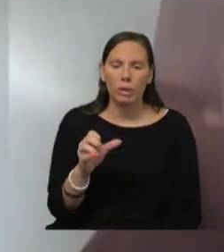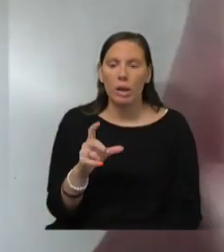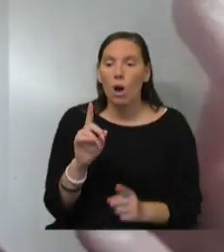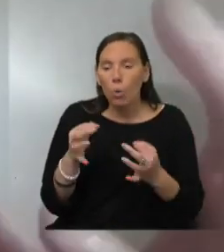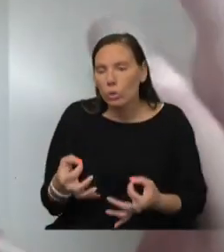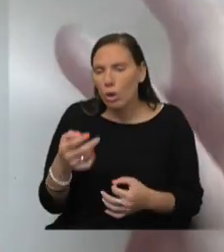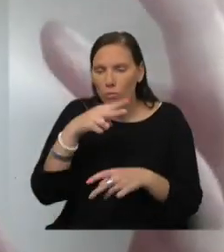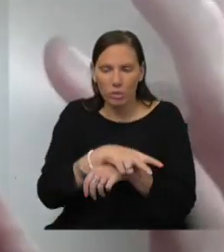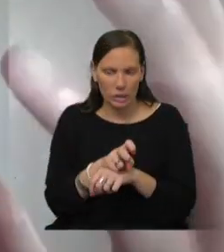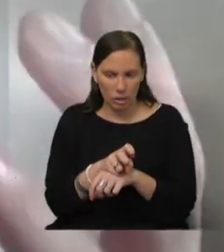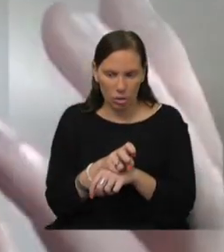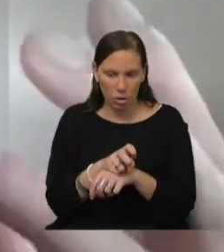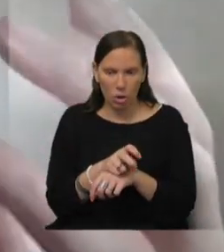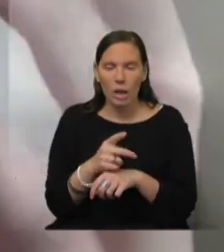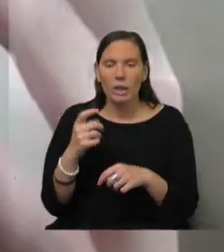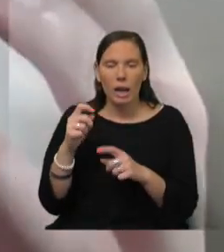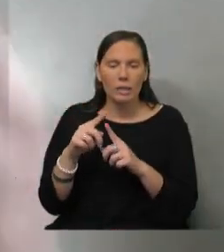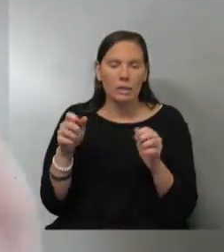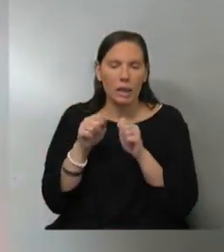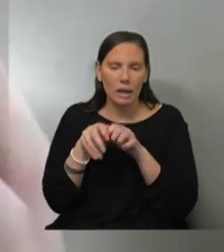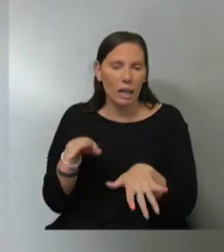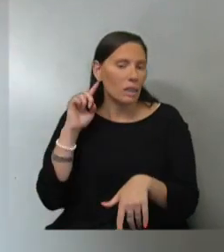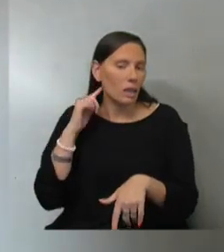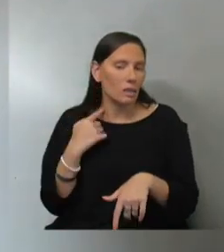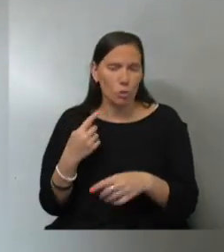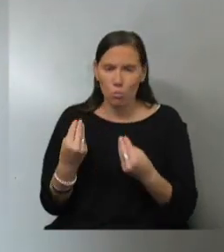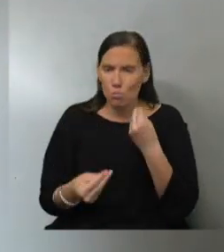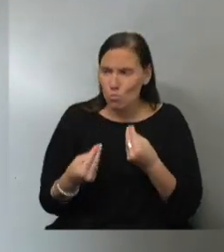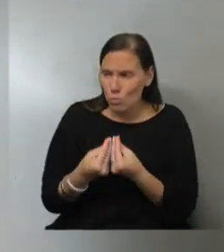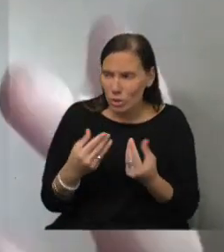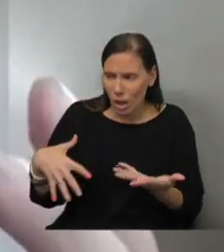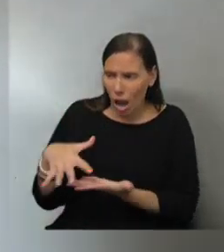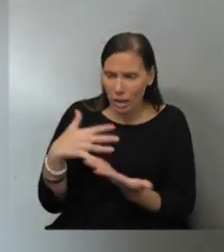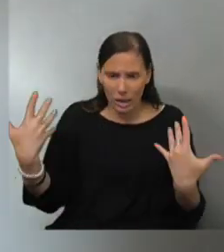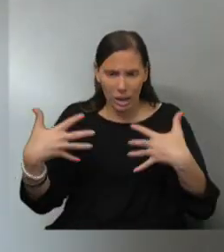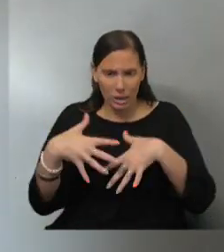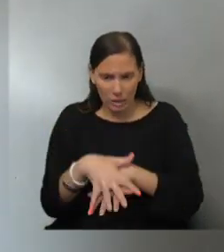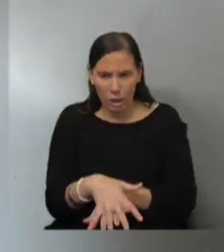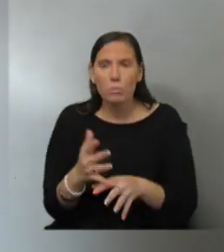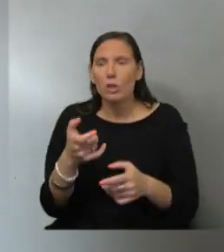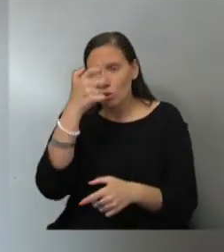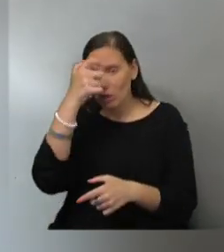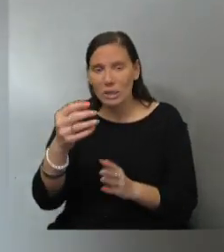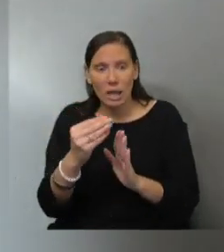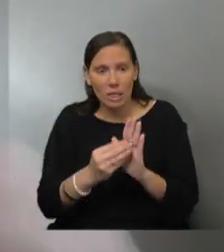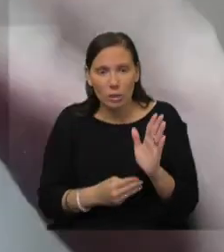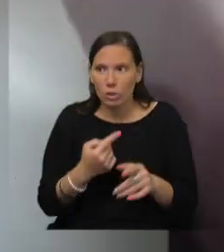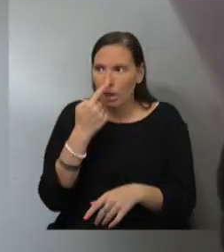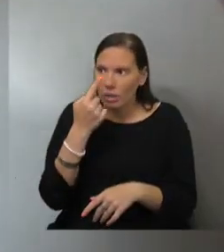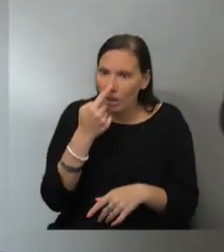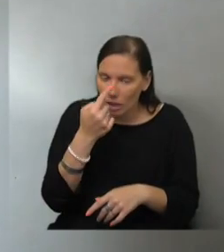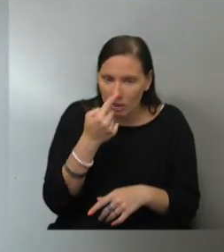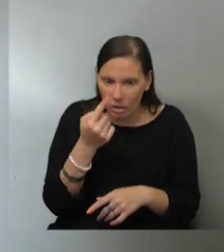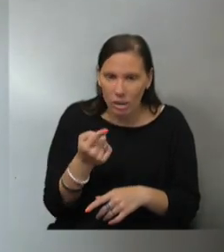área de la física las redes neuronales son confluencia de una cantidad de área y por eso la ciencia de datos es tan rica en eso no en